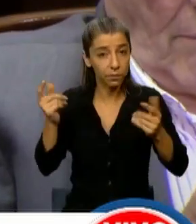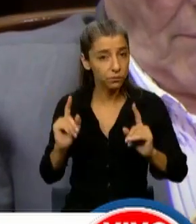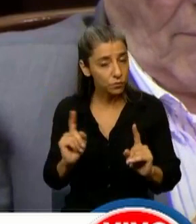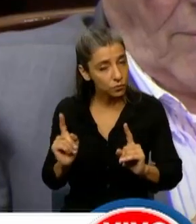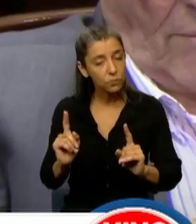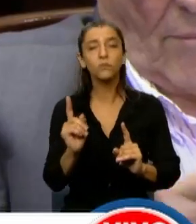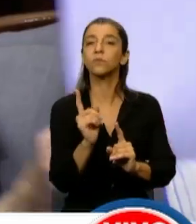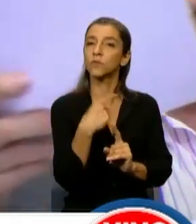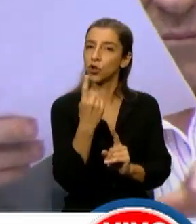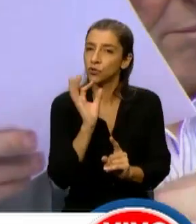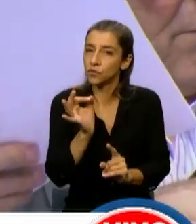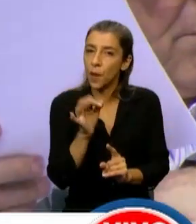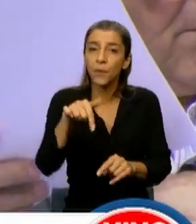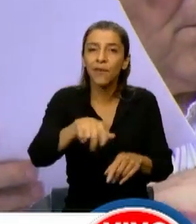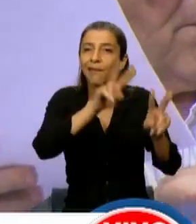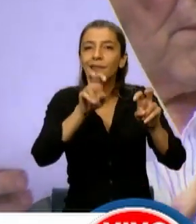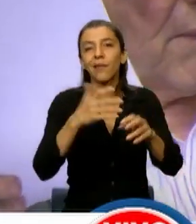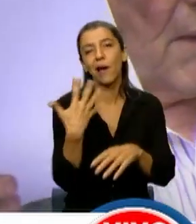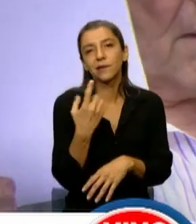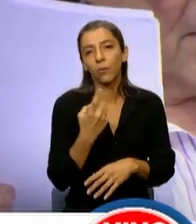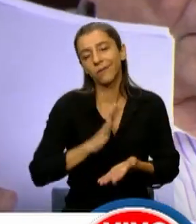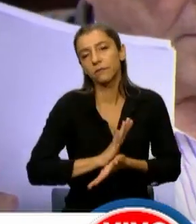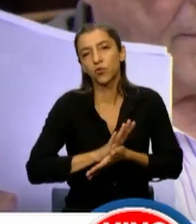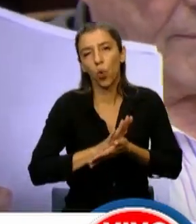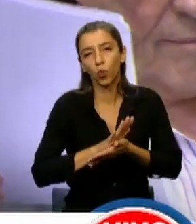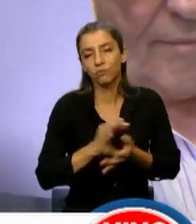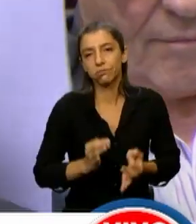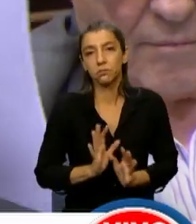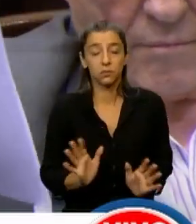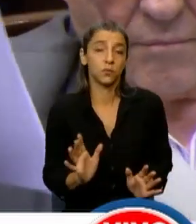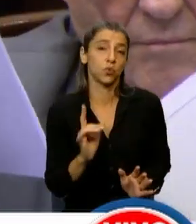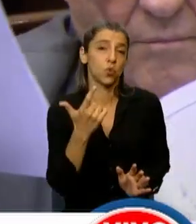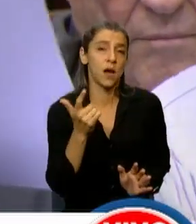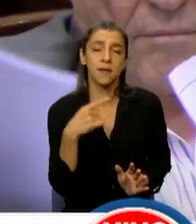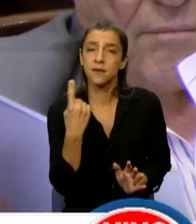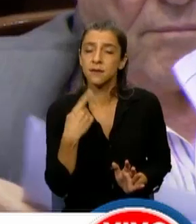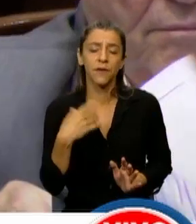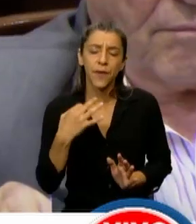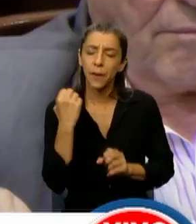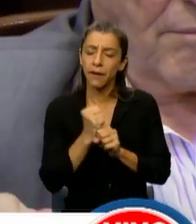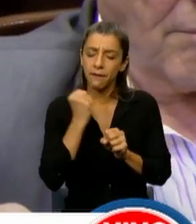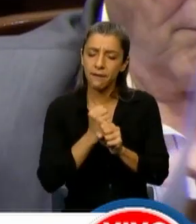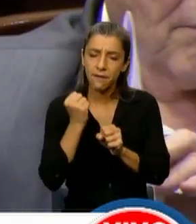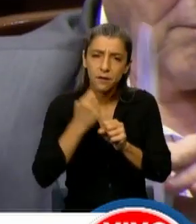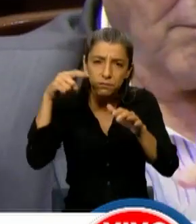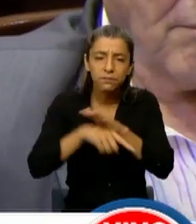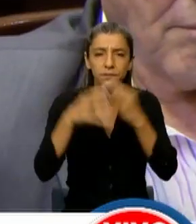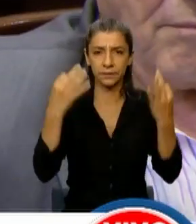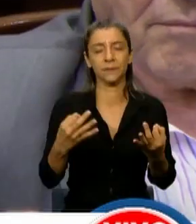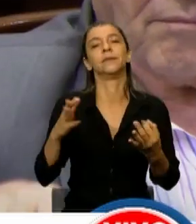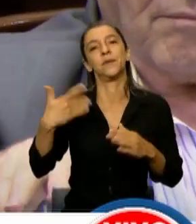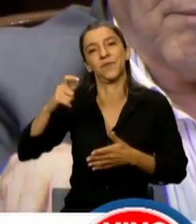saben que estos no son temas que se arreglan en 5 minutos, sino que requieren un trabajo muy